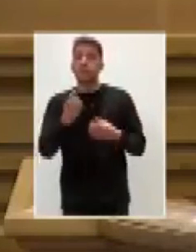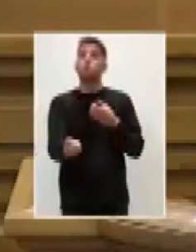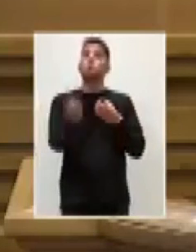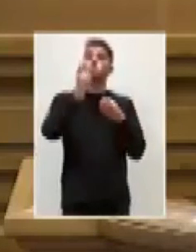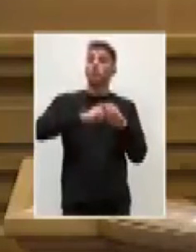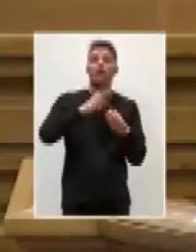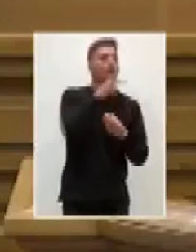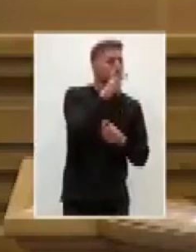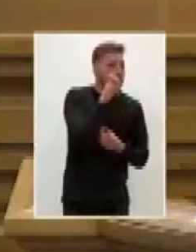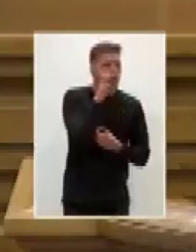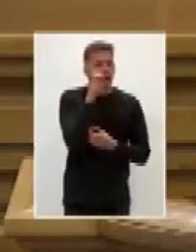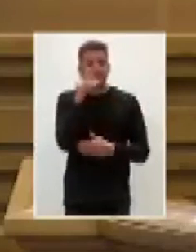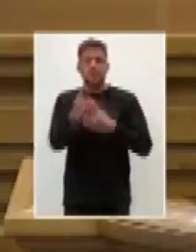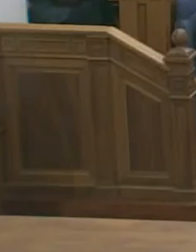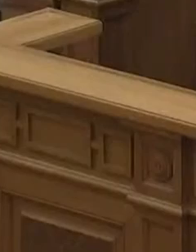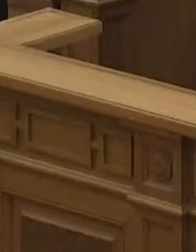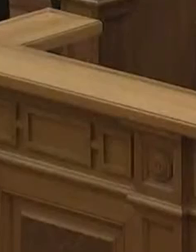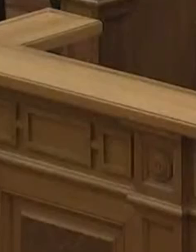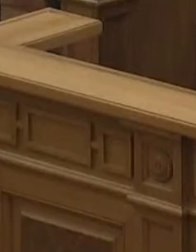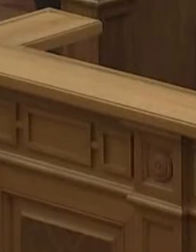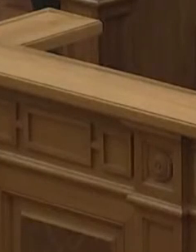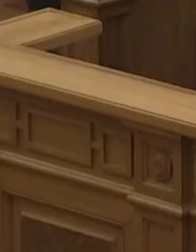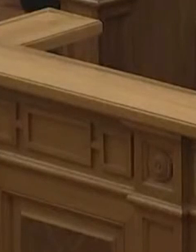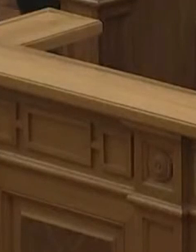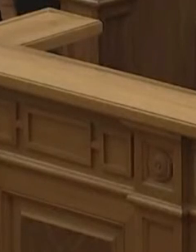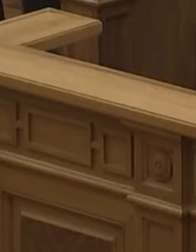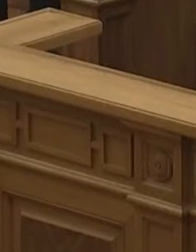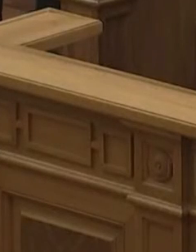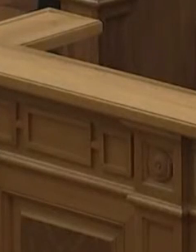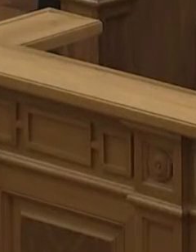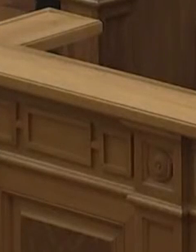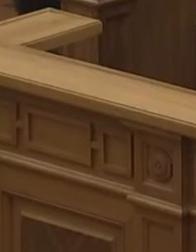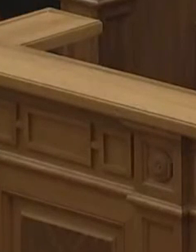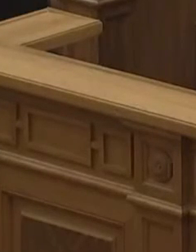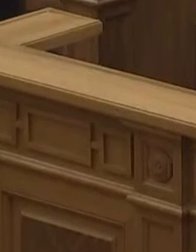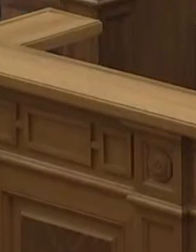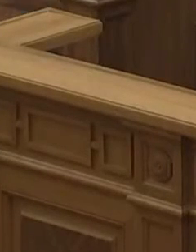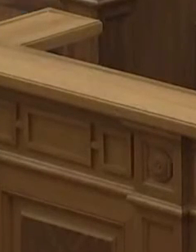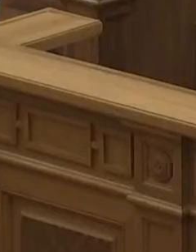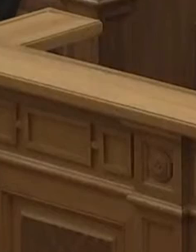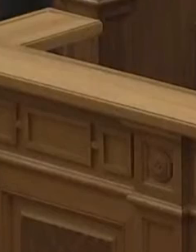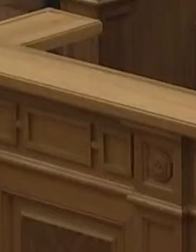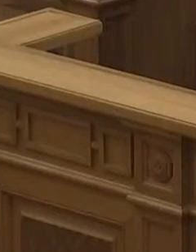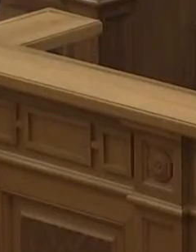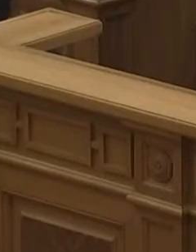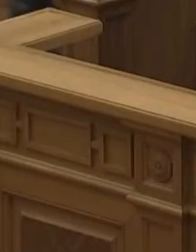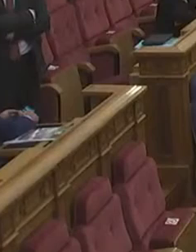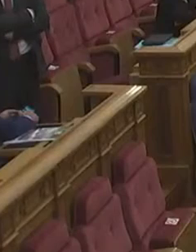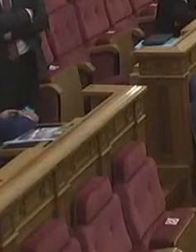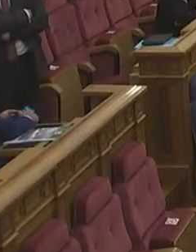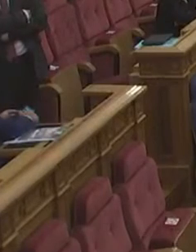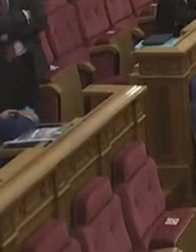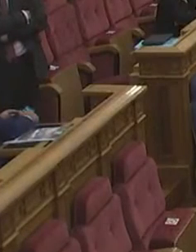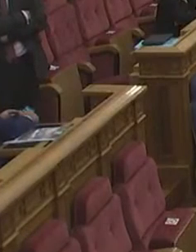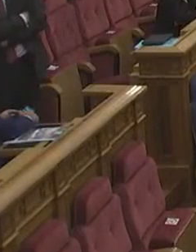dos procesos de participación ciudadana que se han llevado a cabo. El proyecto de ley de medidas económicas, sociales y tributarias frente